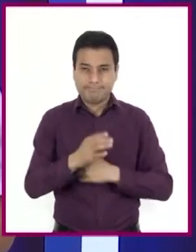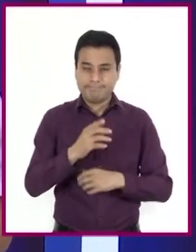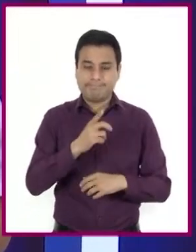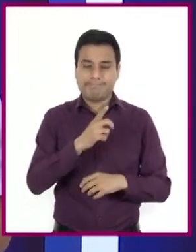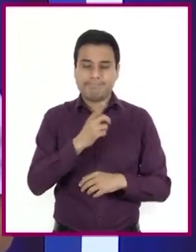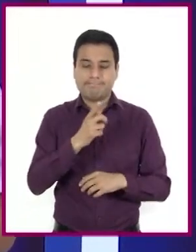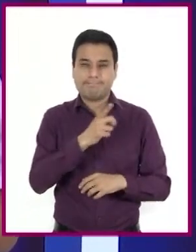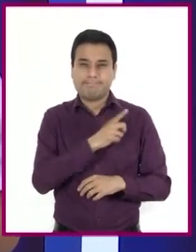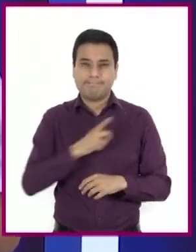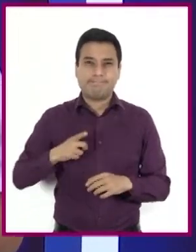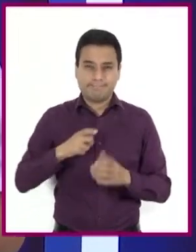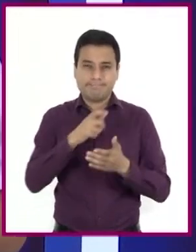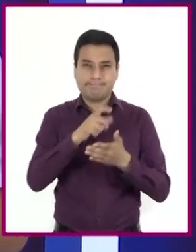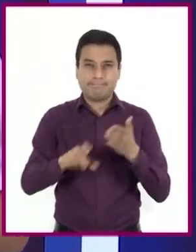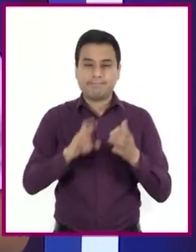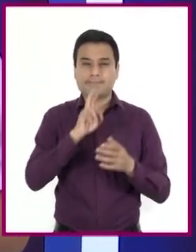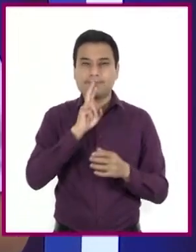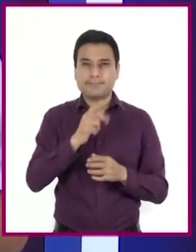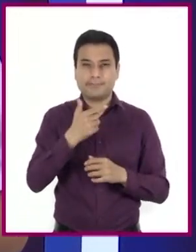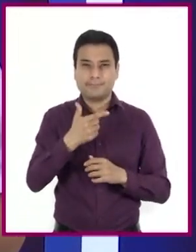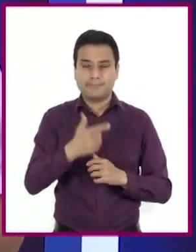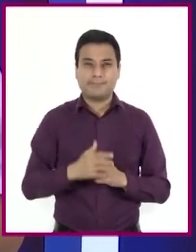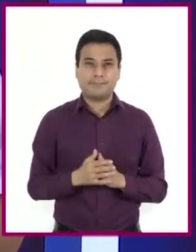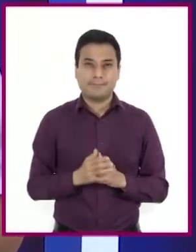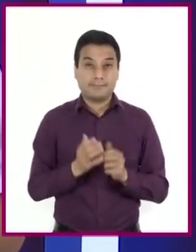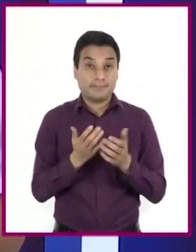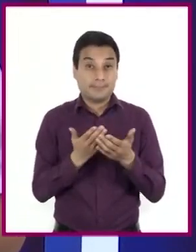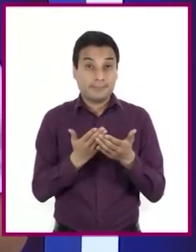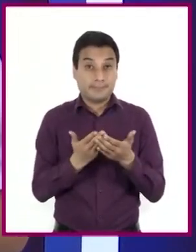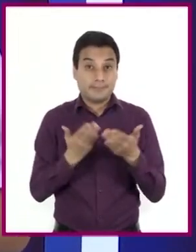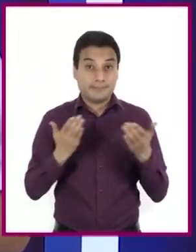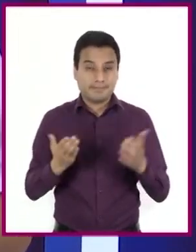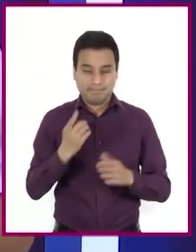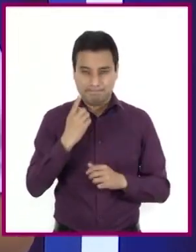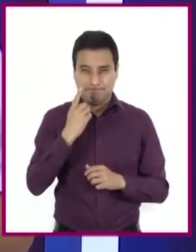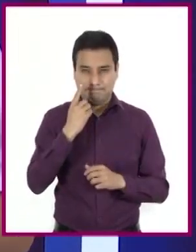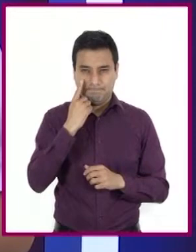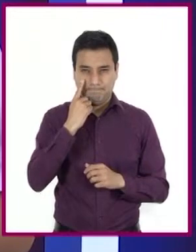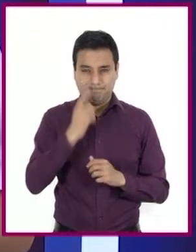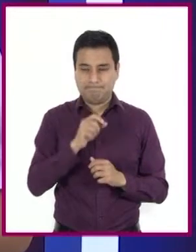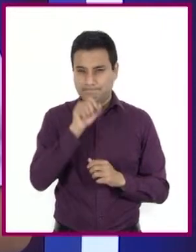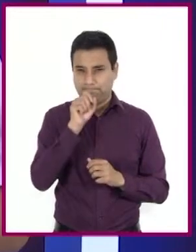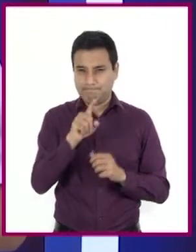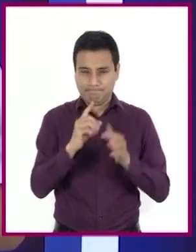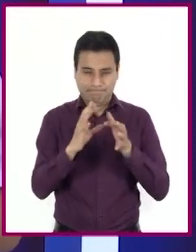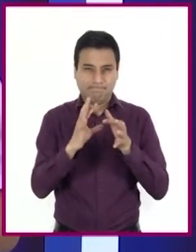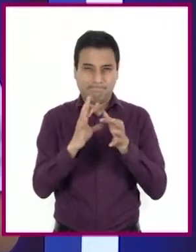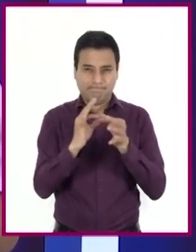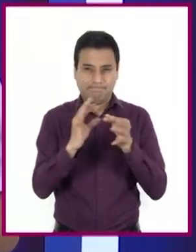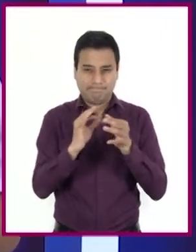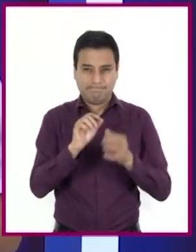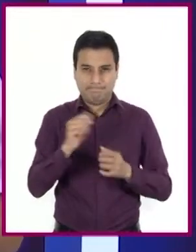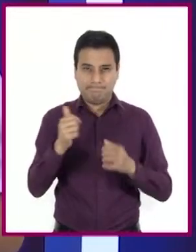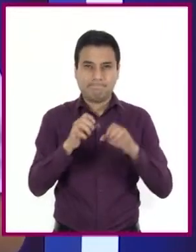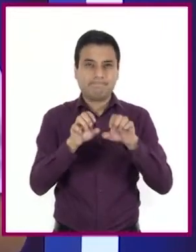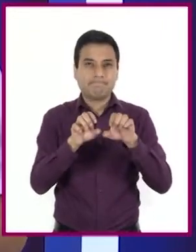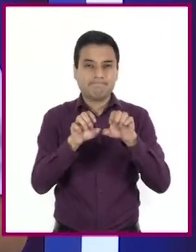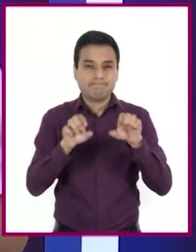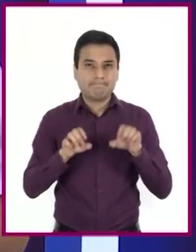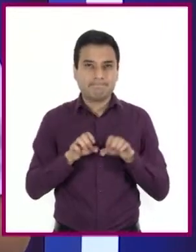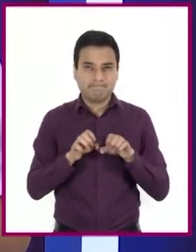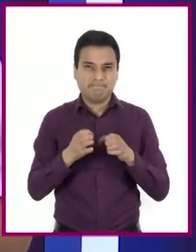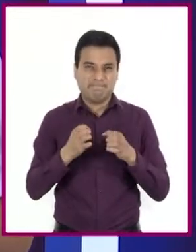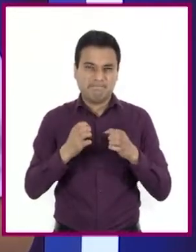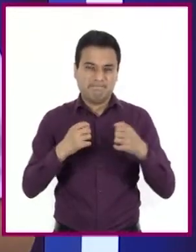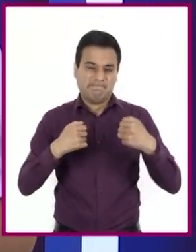grande. Ahora podemos hacer el mismo planteamiento, pero para el equipo de la Liga Mayor. En el